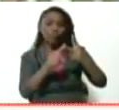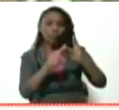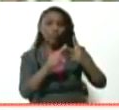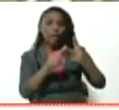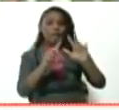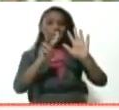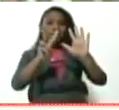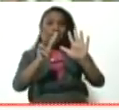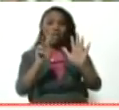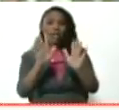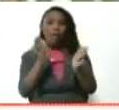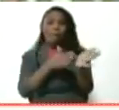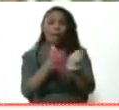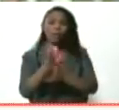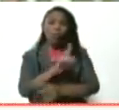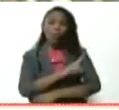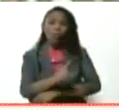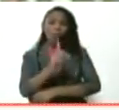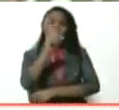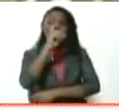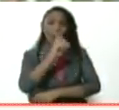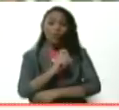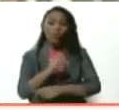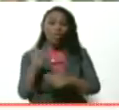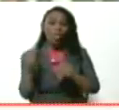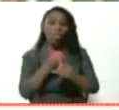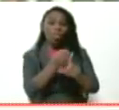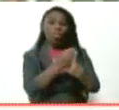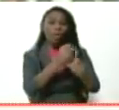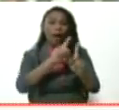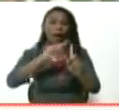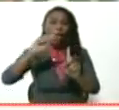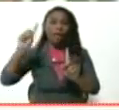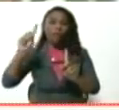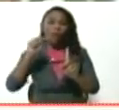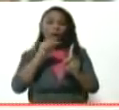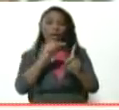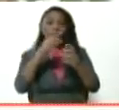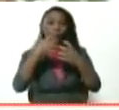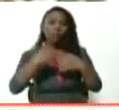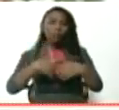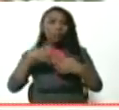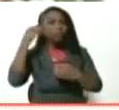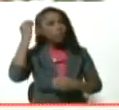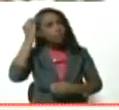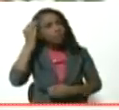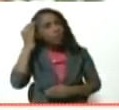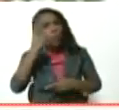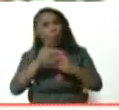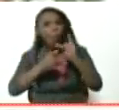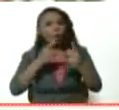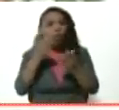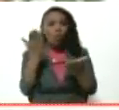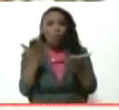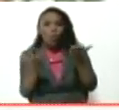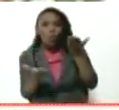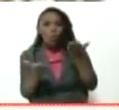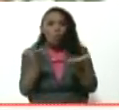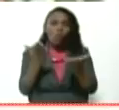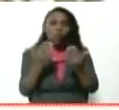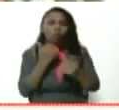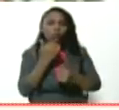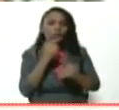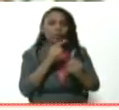de marzo se cumplió un año del sabotaje eléctrico. Una reflexión política, un balance político acerca de